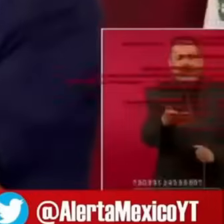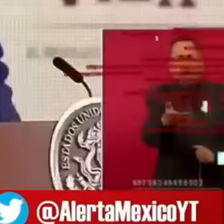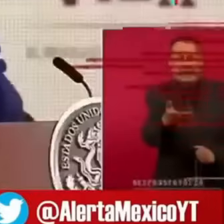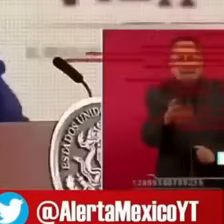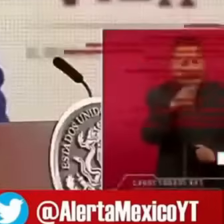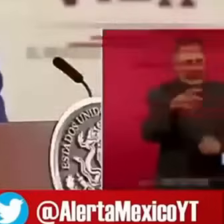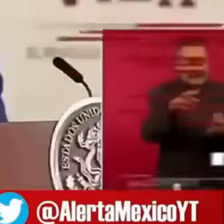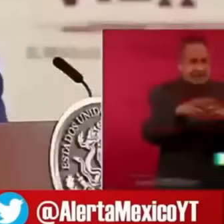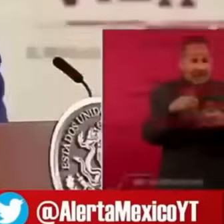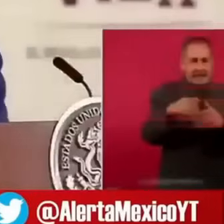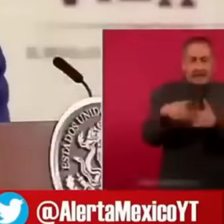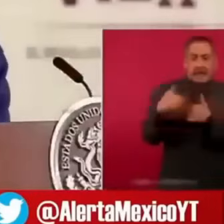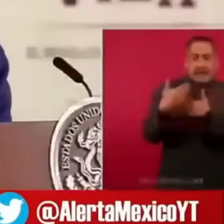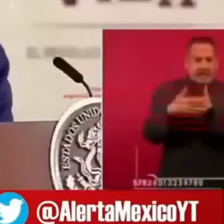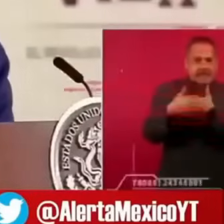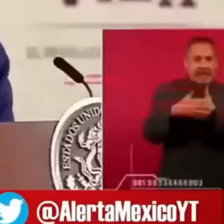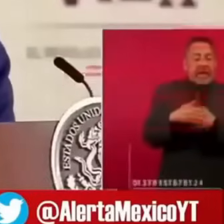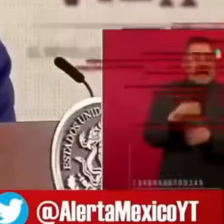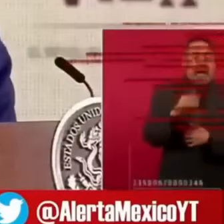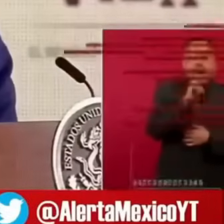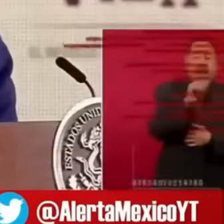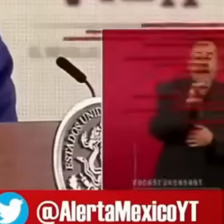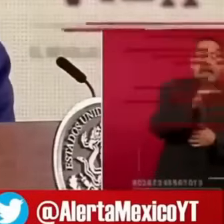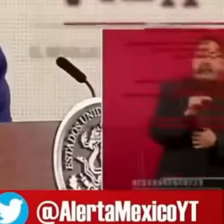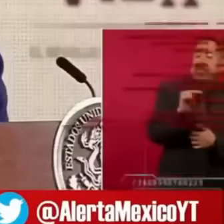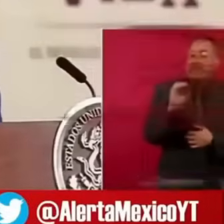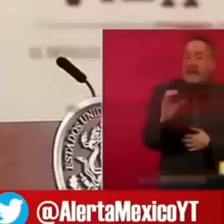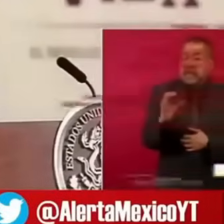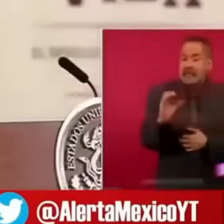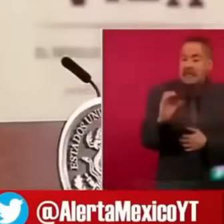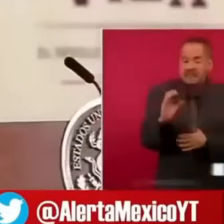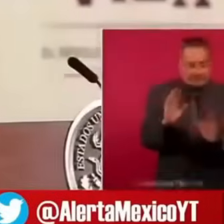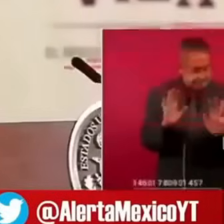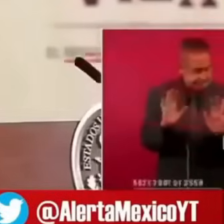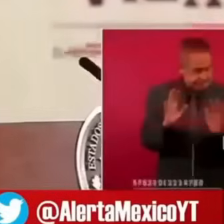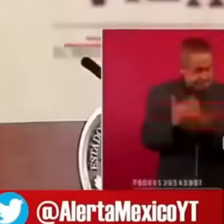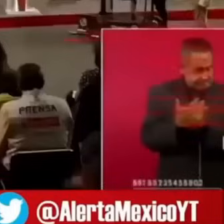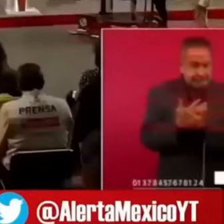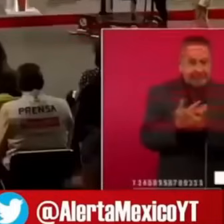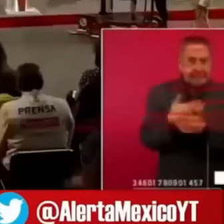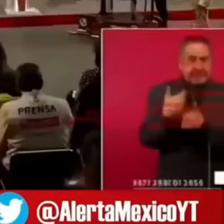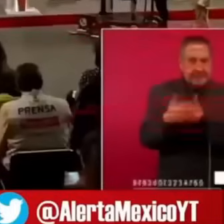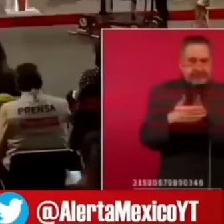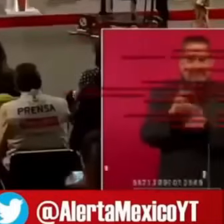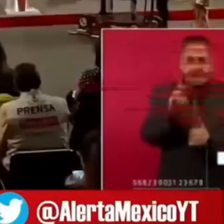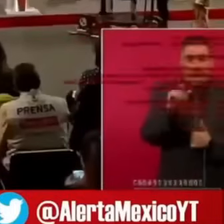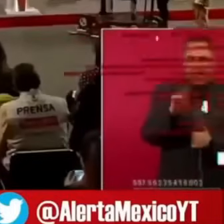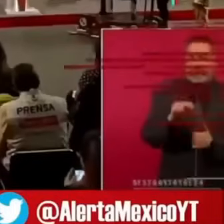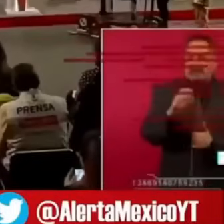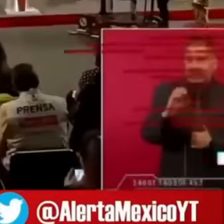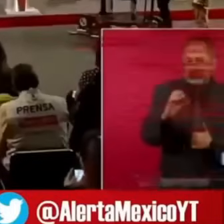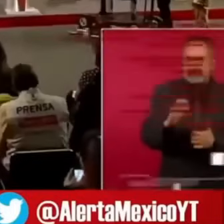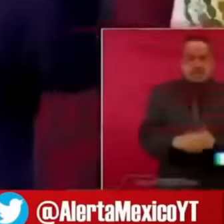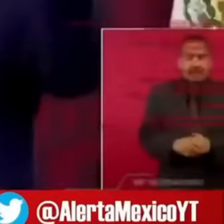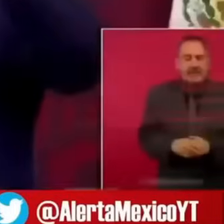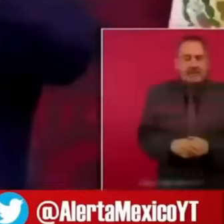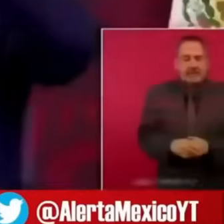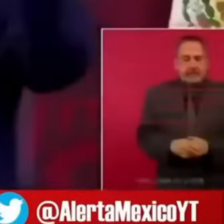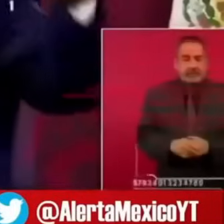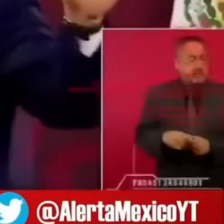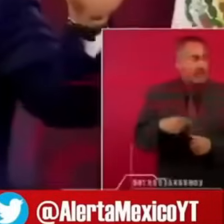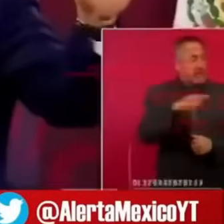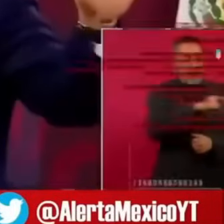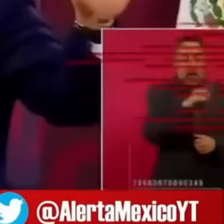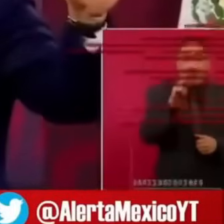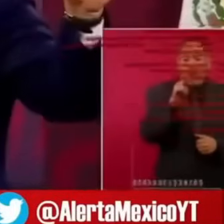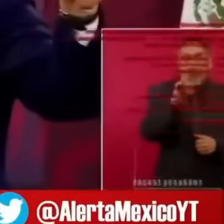Yo me equivoqué en la elección de los ministros, asegura el presidente López Obrador, pero quien venga después de mí tiene